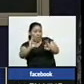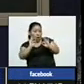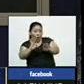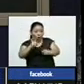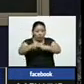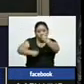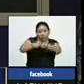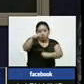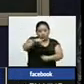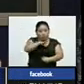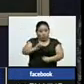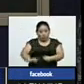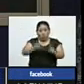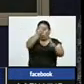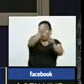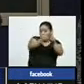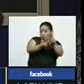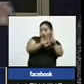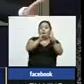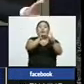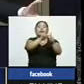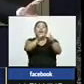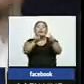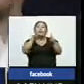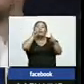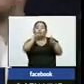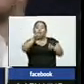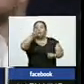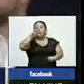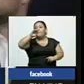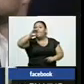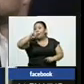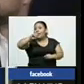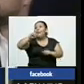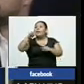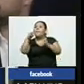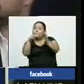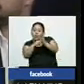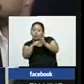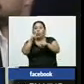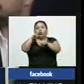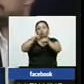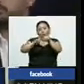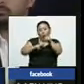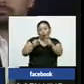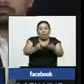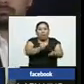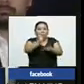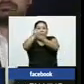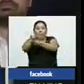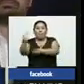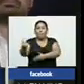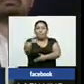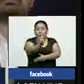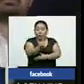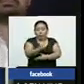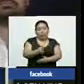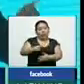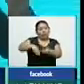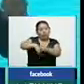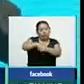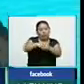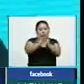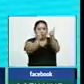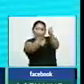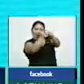Salvador. Bukele también aseguró que los 120 mil dólares que eran destinados anualmente para los periodistas deportivos serán